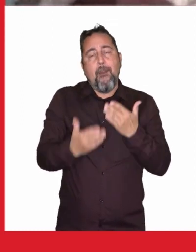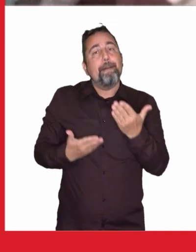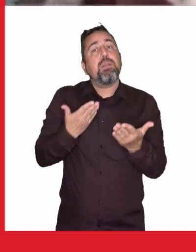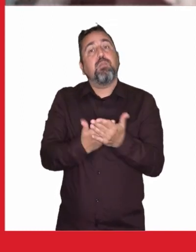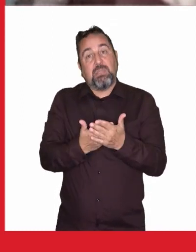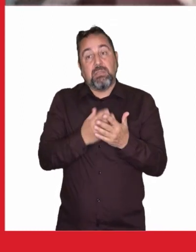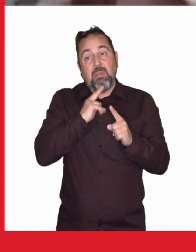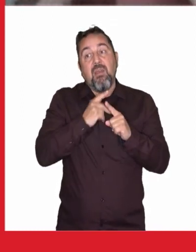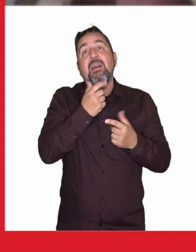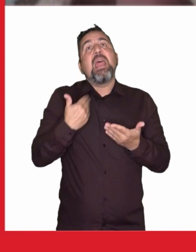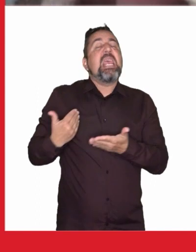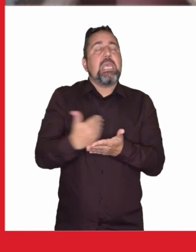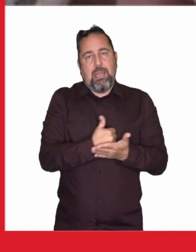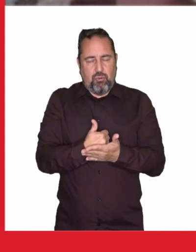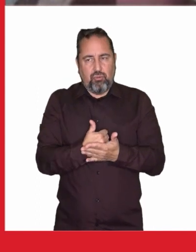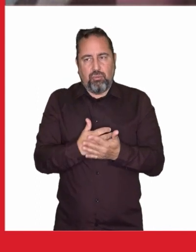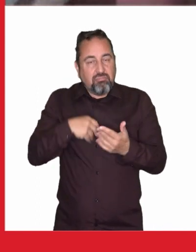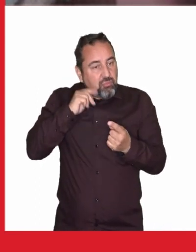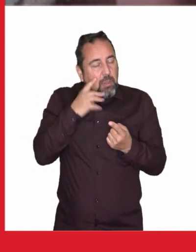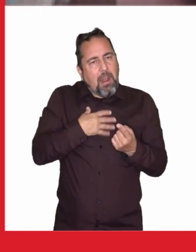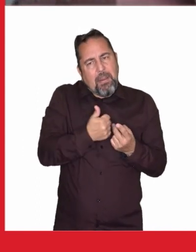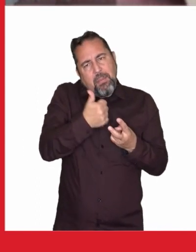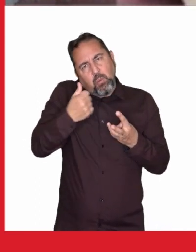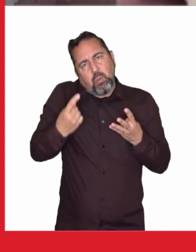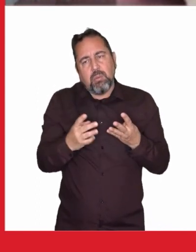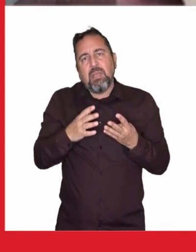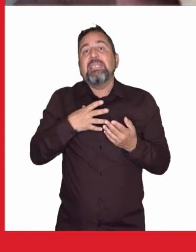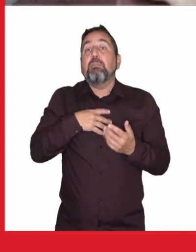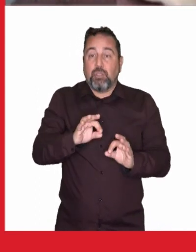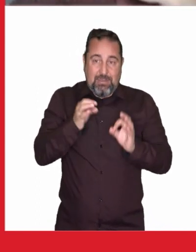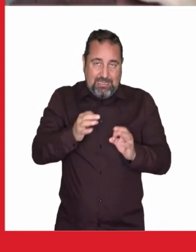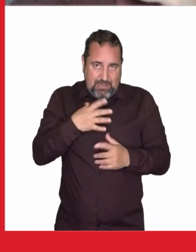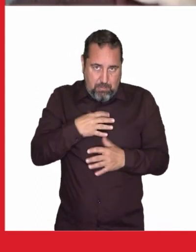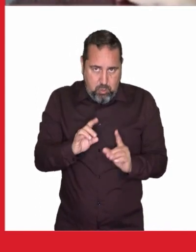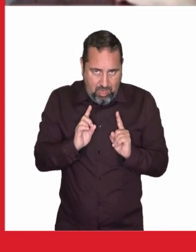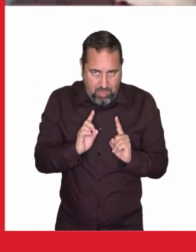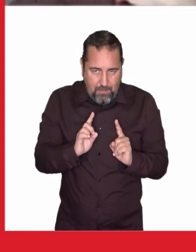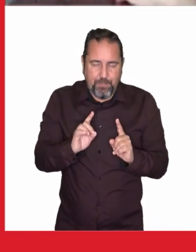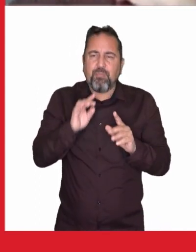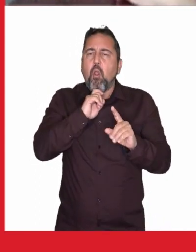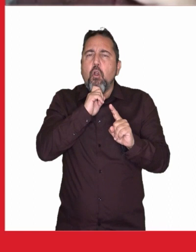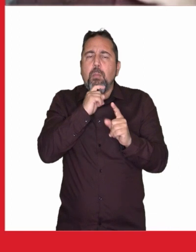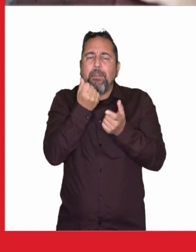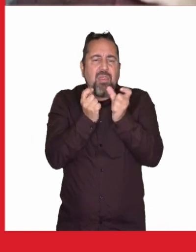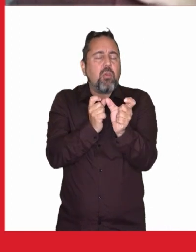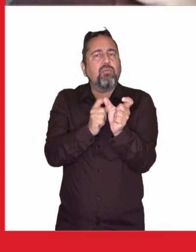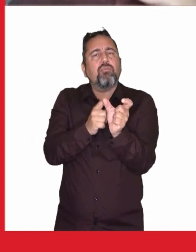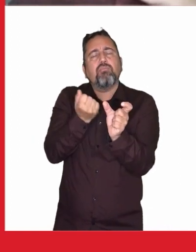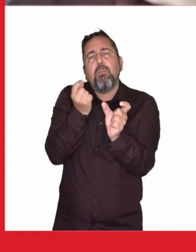ahí qué elementos de la propuesta de valor pueden generar ingresos. Intentar encontrar más de uno siempre que sea